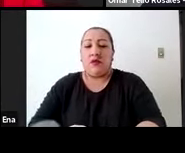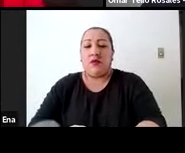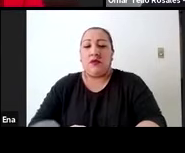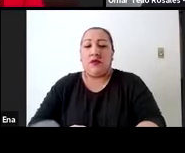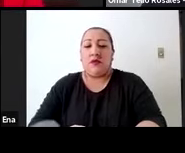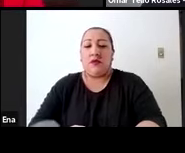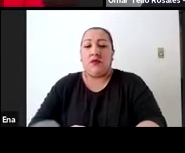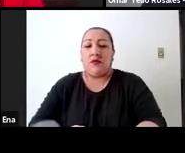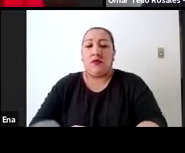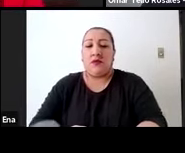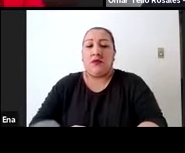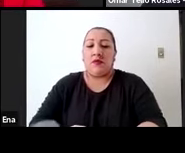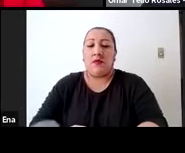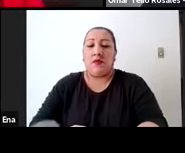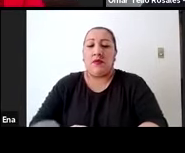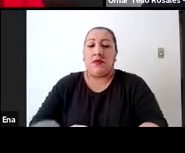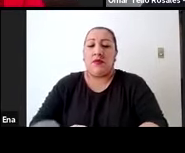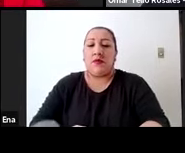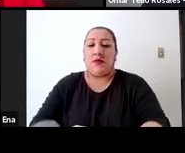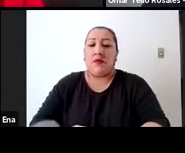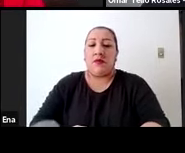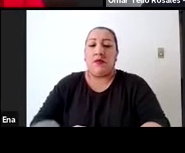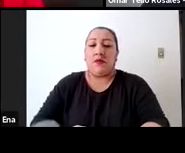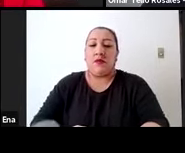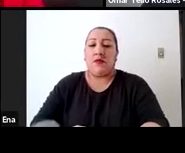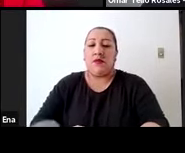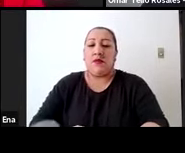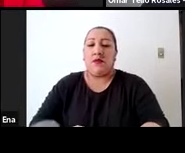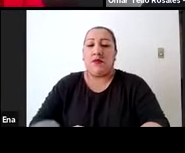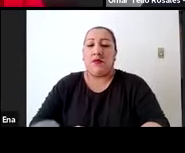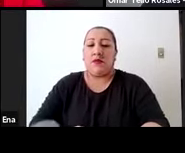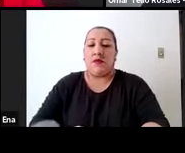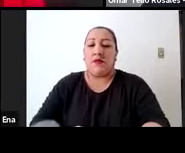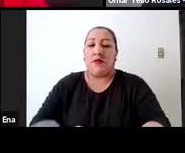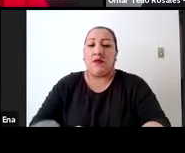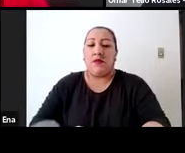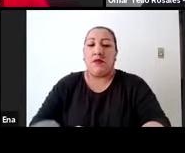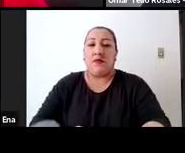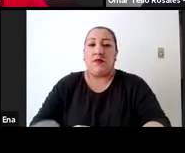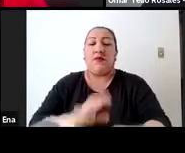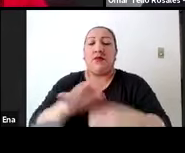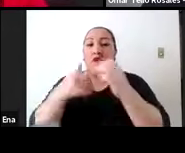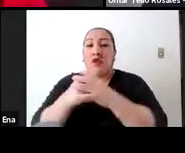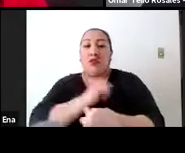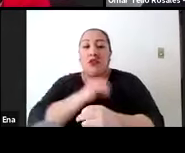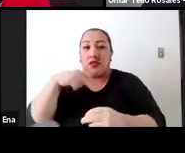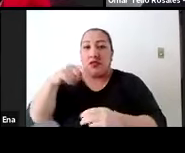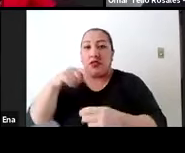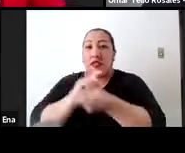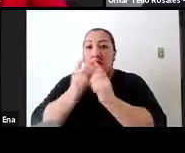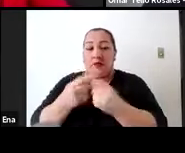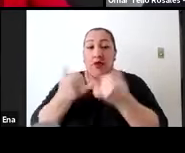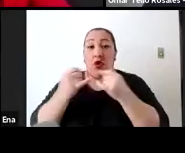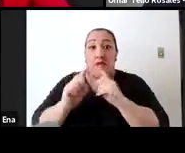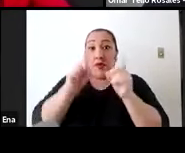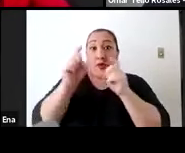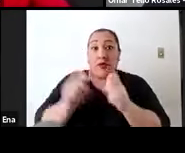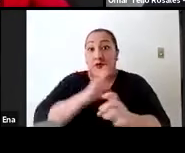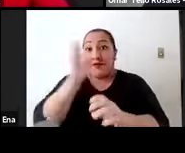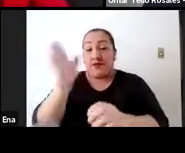las circunstancias nos obligan a todos a hacer este tipo de cambios. Bien, muchas gracias. Quisiera plantearle ahora un par de